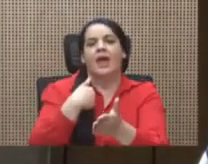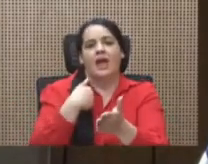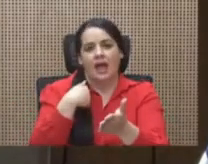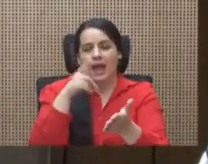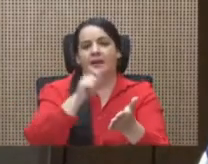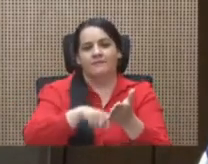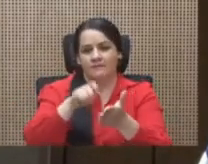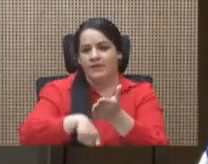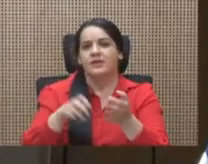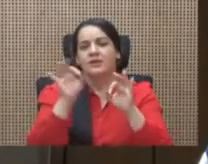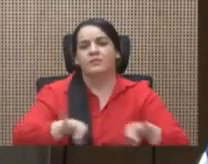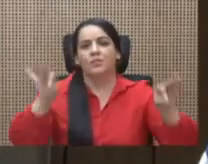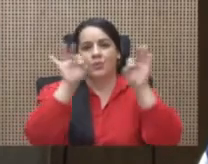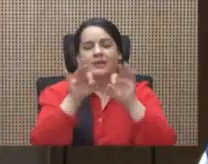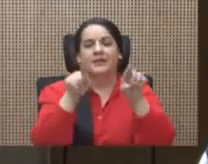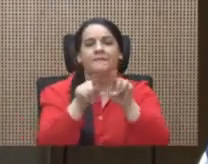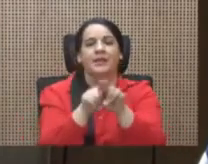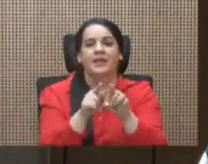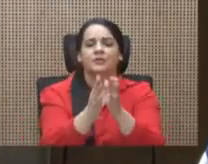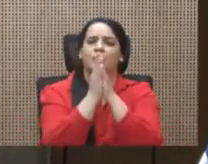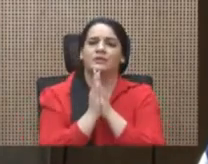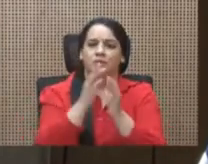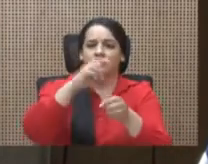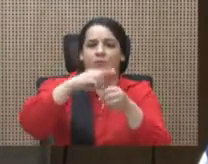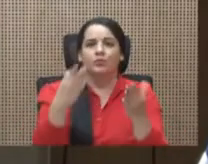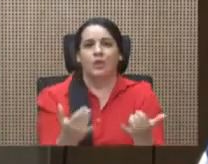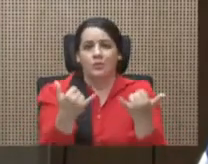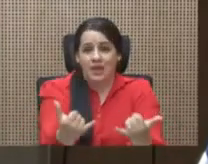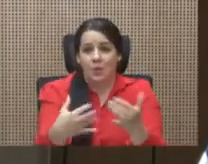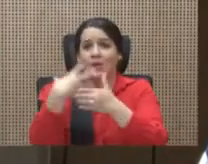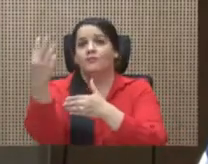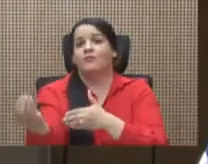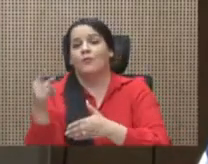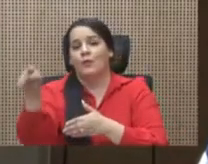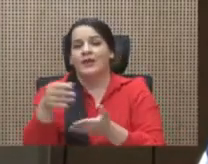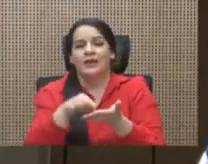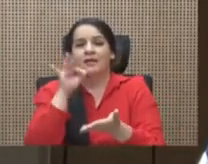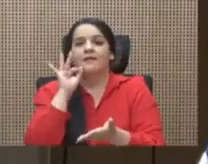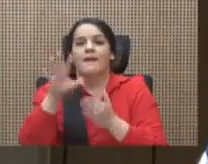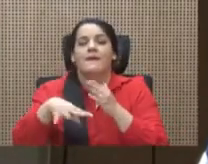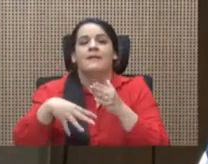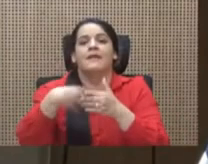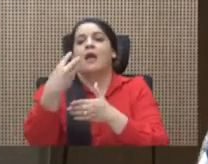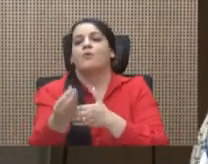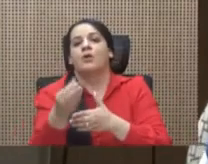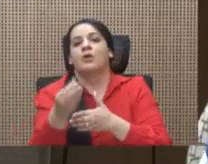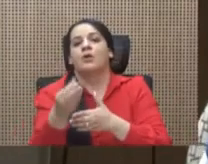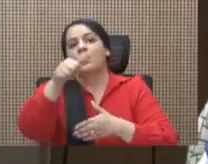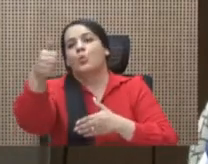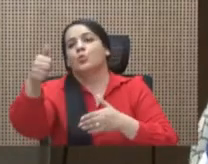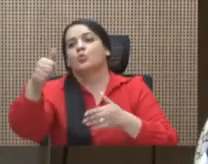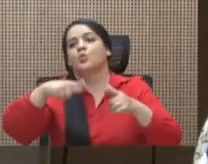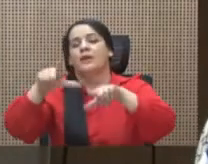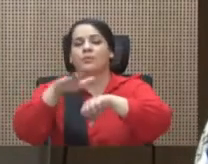firmas. Y solicito a los diputados que en este momento están afuera en el cafetín y en otros lugares que